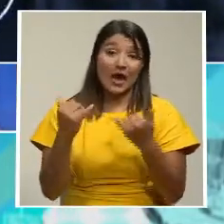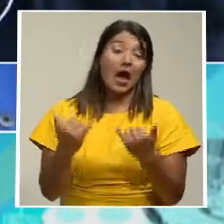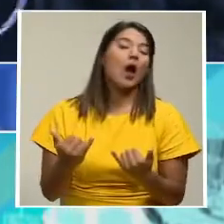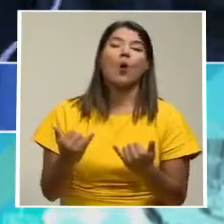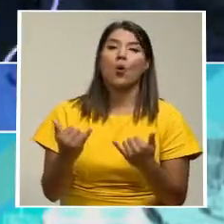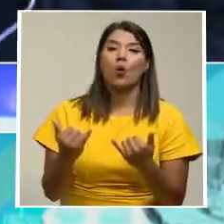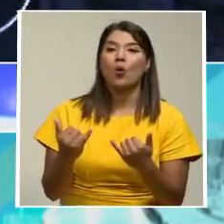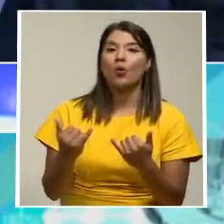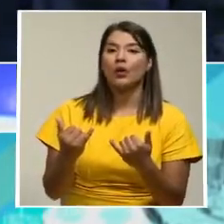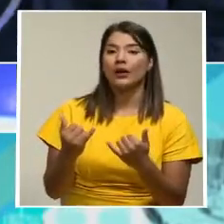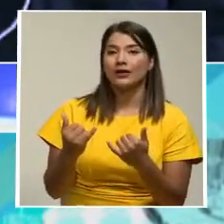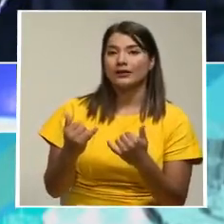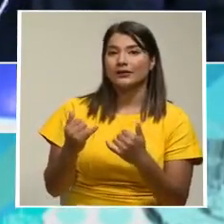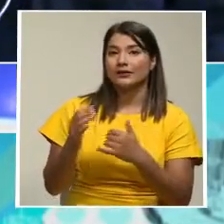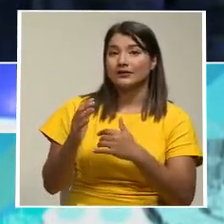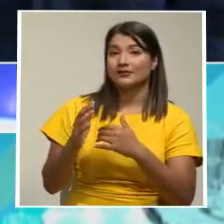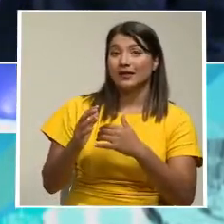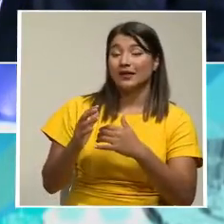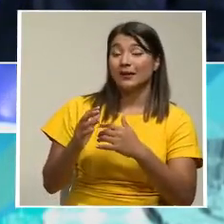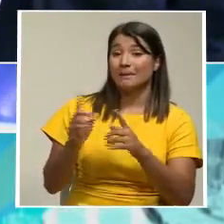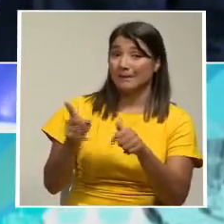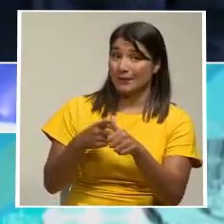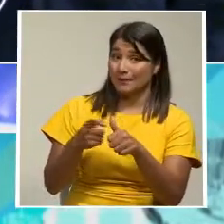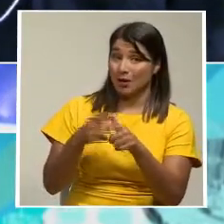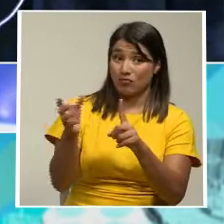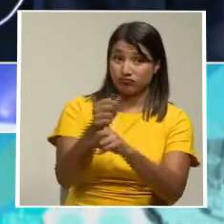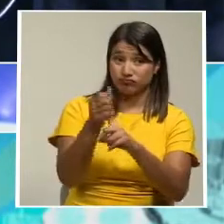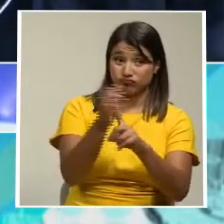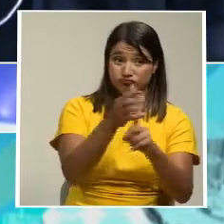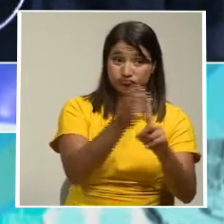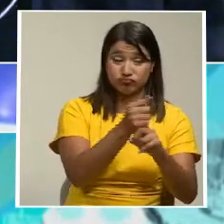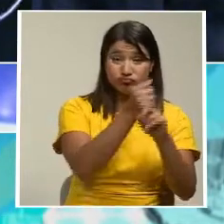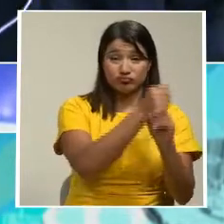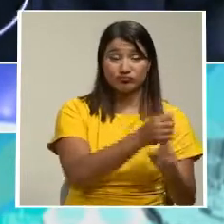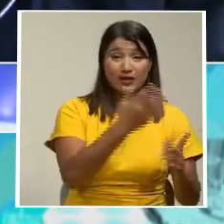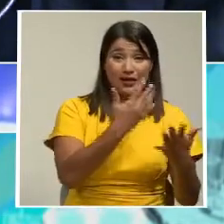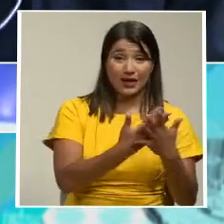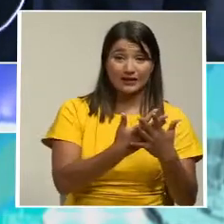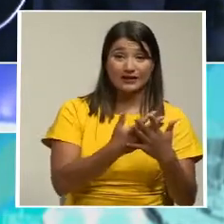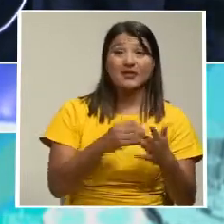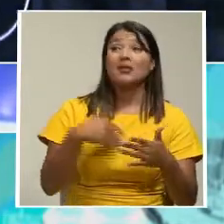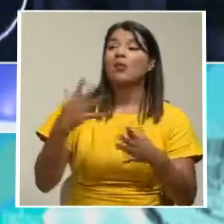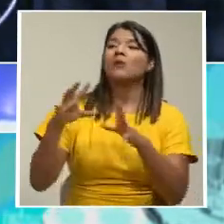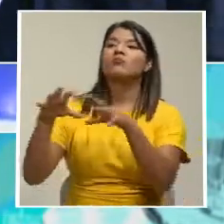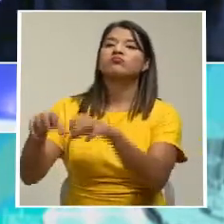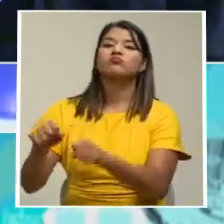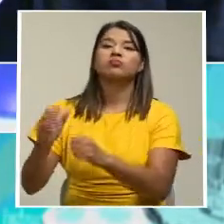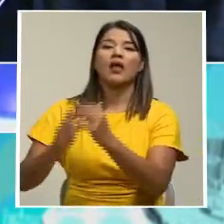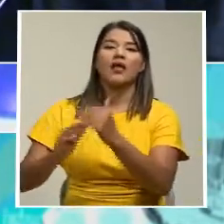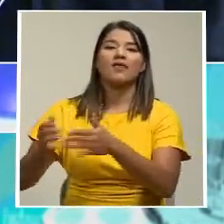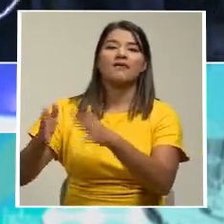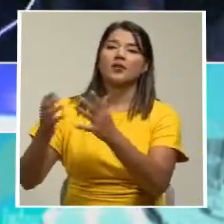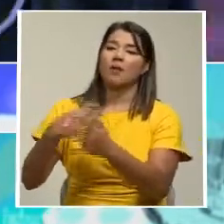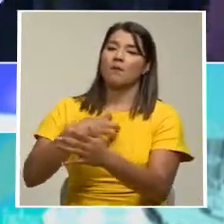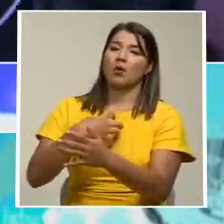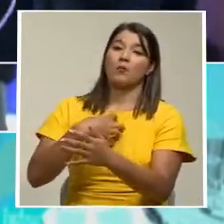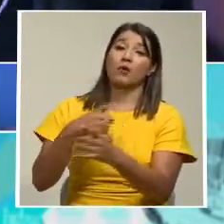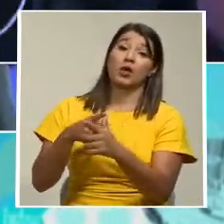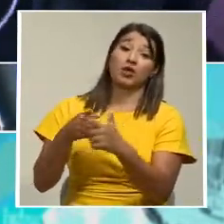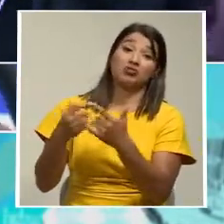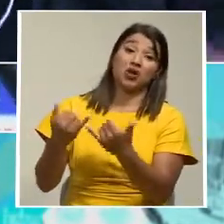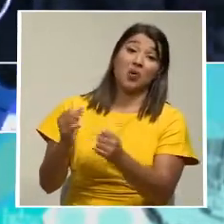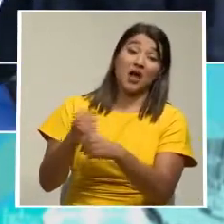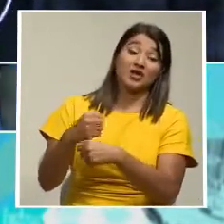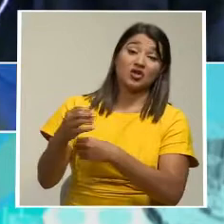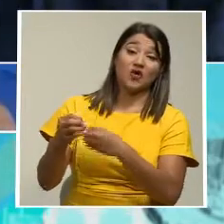desmantelando. Después de la confiscación viene la destrucción, ¿no? Ortega los declaró bienes del Estado, los confiscó y ahora van a construir ahí oficinas